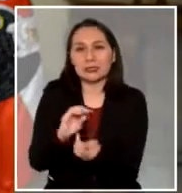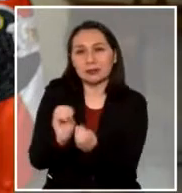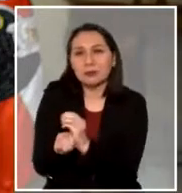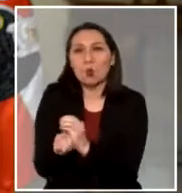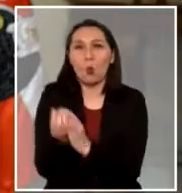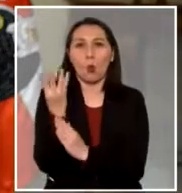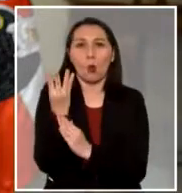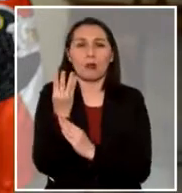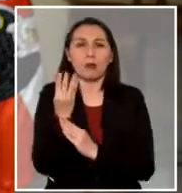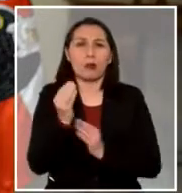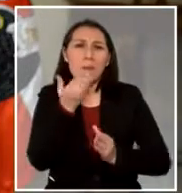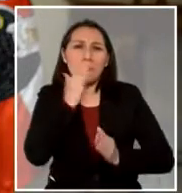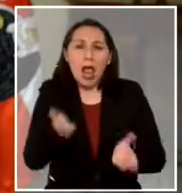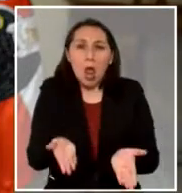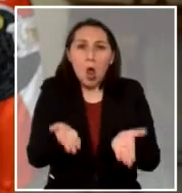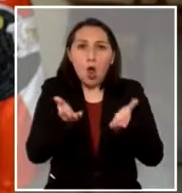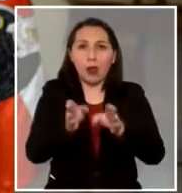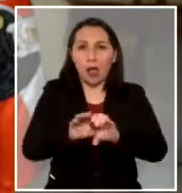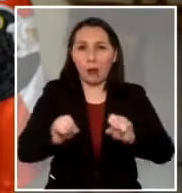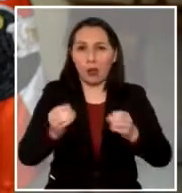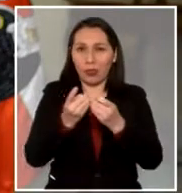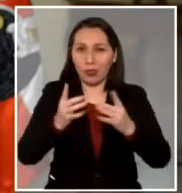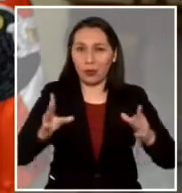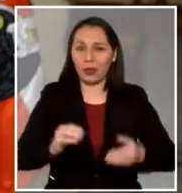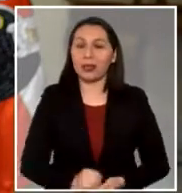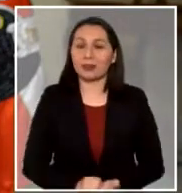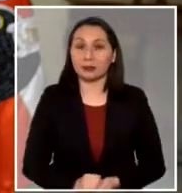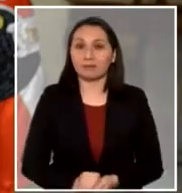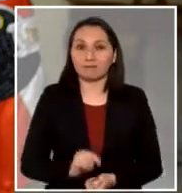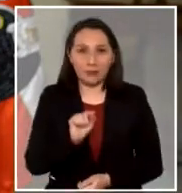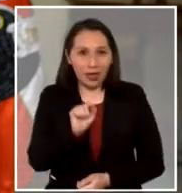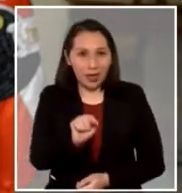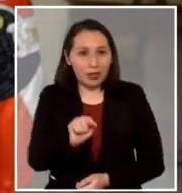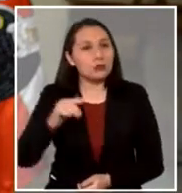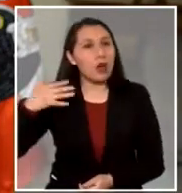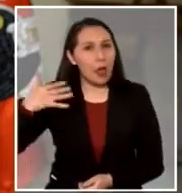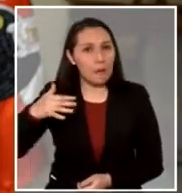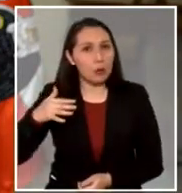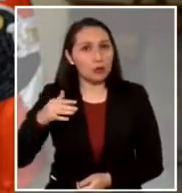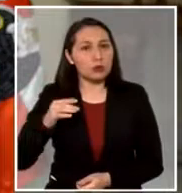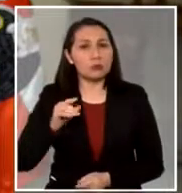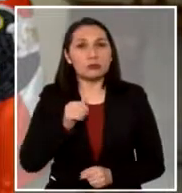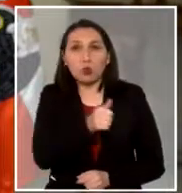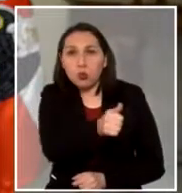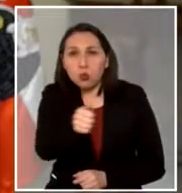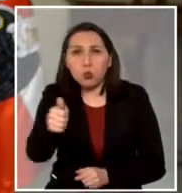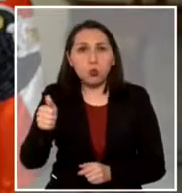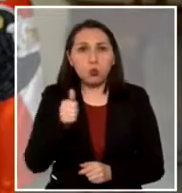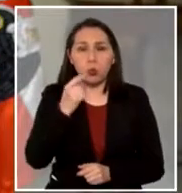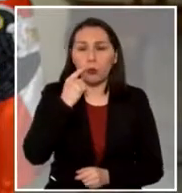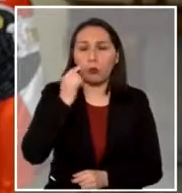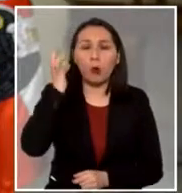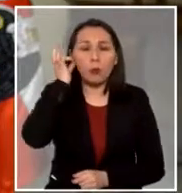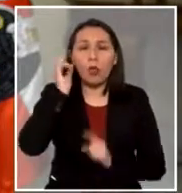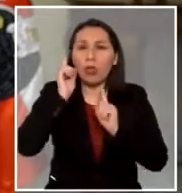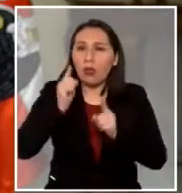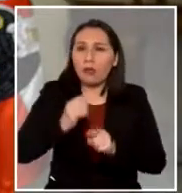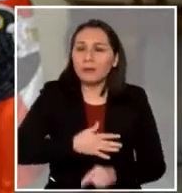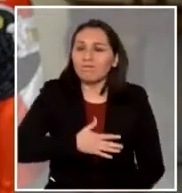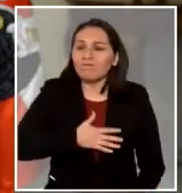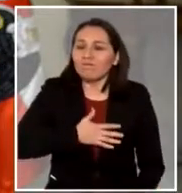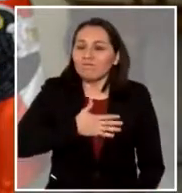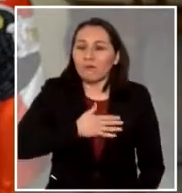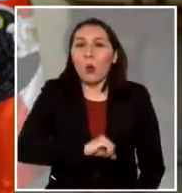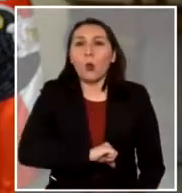enriquecer nuestro acuerdo democracia esto es importante y algo de lo que todos y todas debemos sentirnos